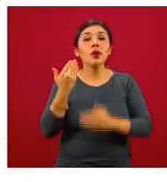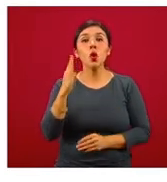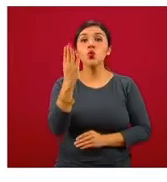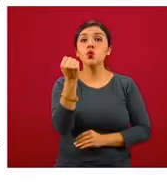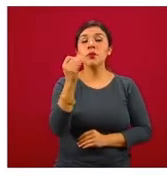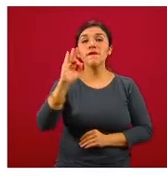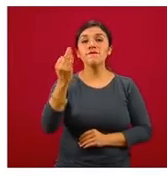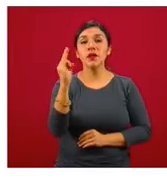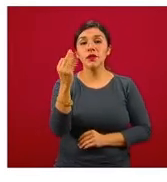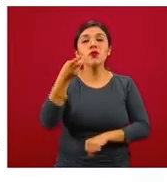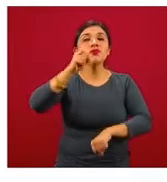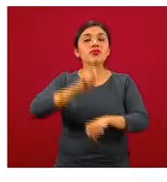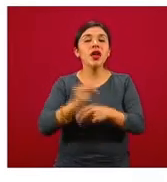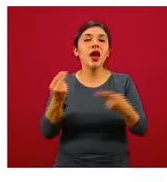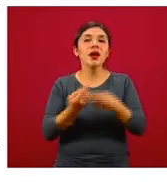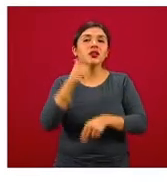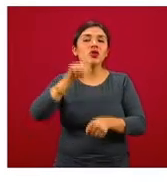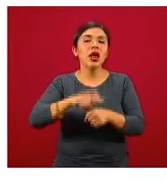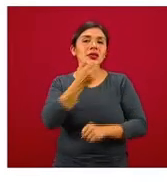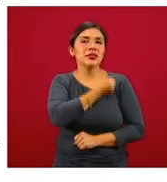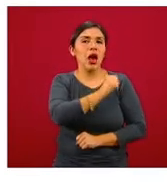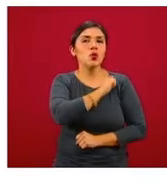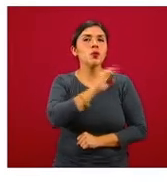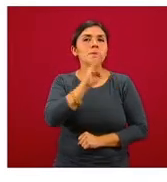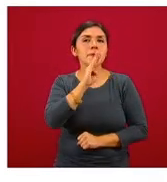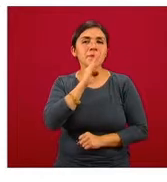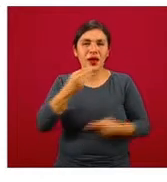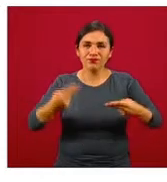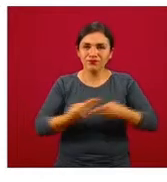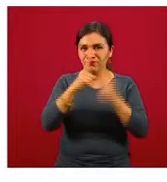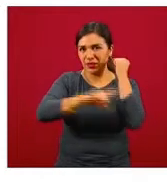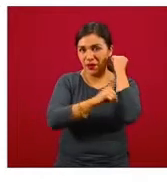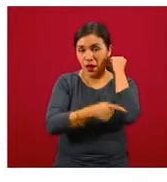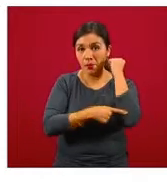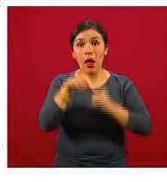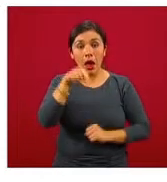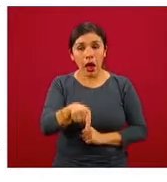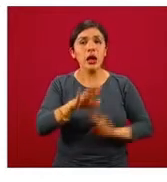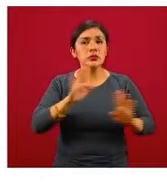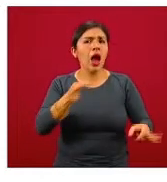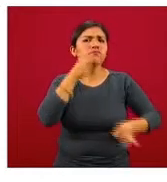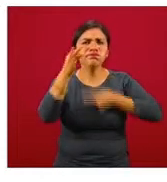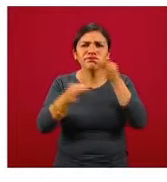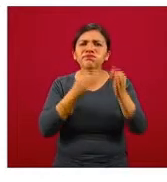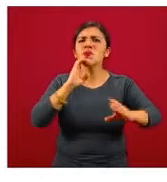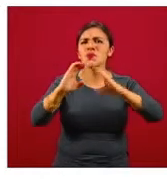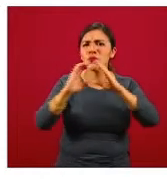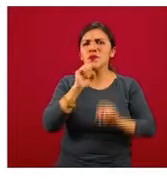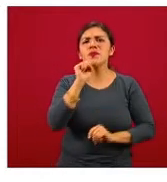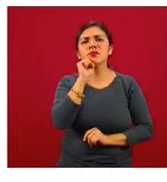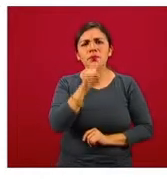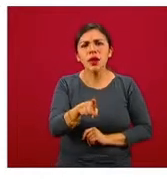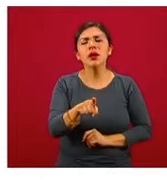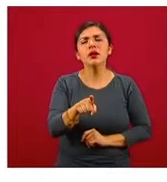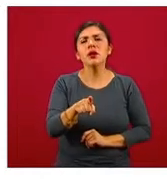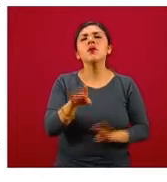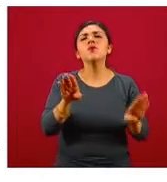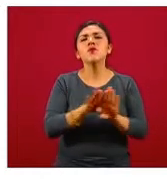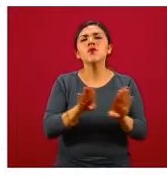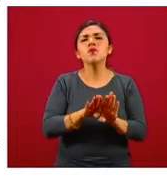fue el February Día 19th Nacional de was la the Salud National Materno-Perinatal Day of y se ha Maternal hecho Health. comunicación también sobre And cuál es la so